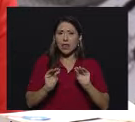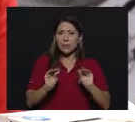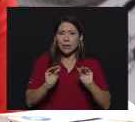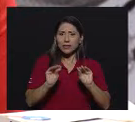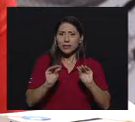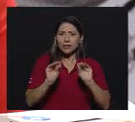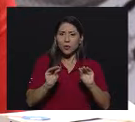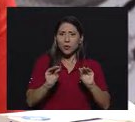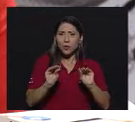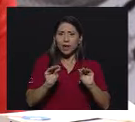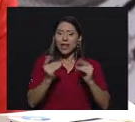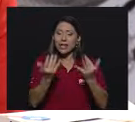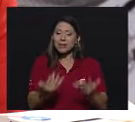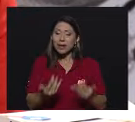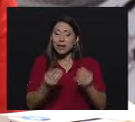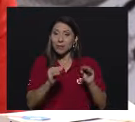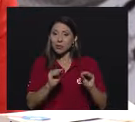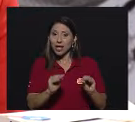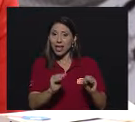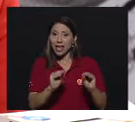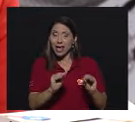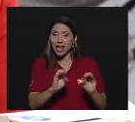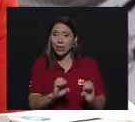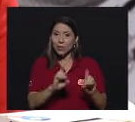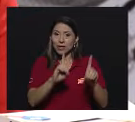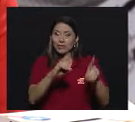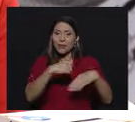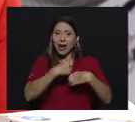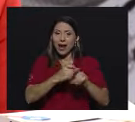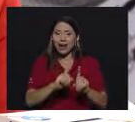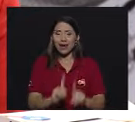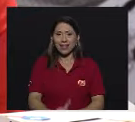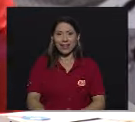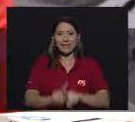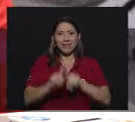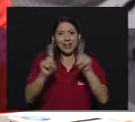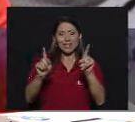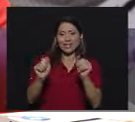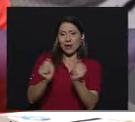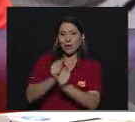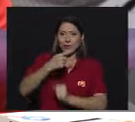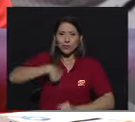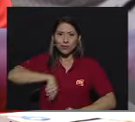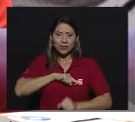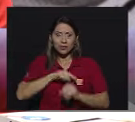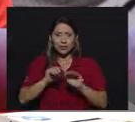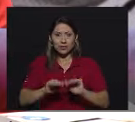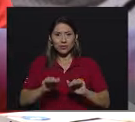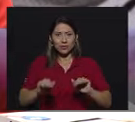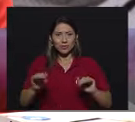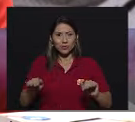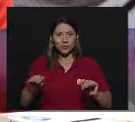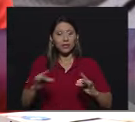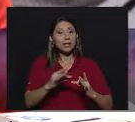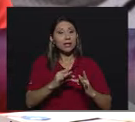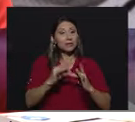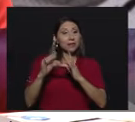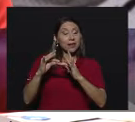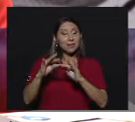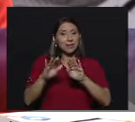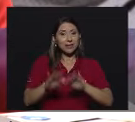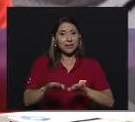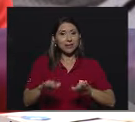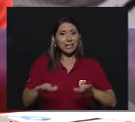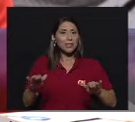que esperamos es que la educación haga la diferencia, nuestro sistema educativo haga la diferencia con nuestros niños, especialmente esos